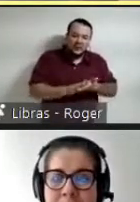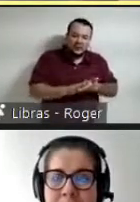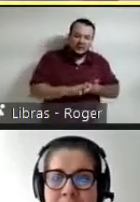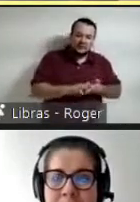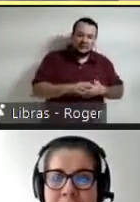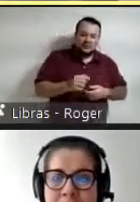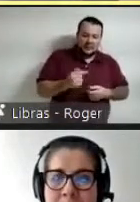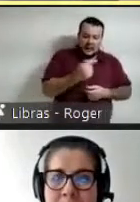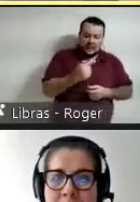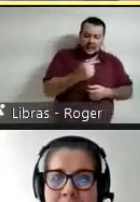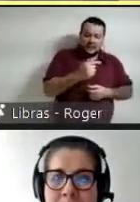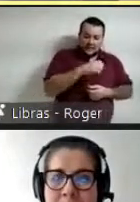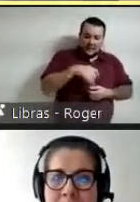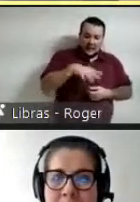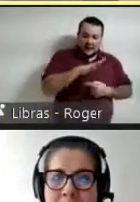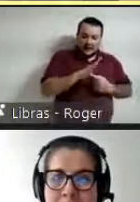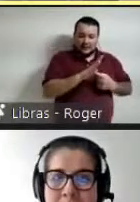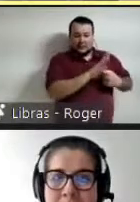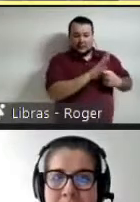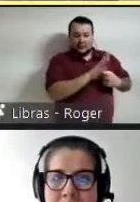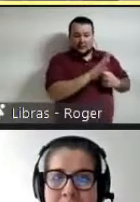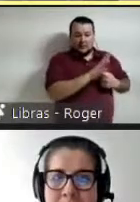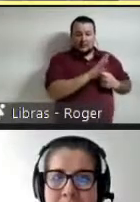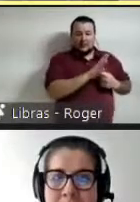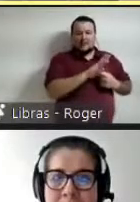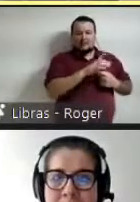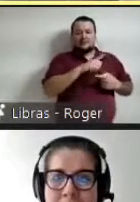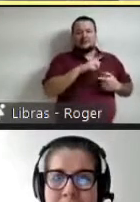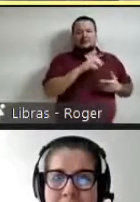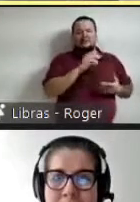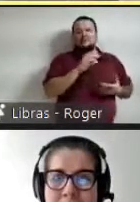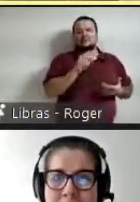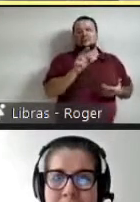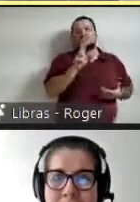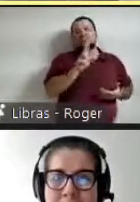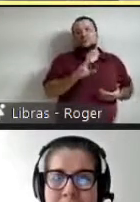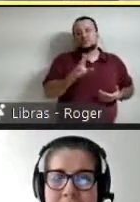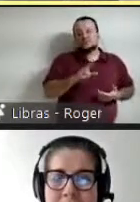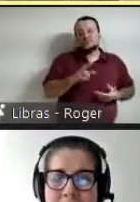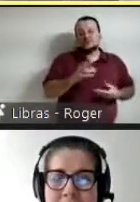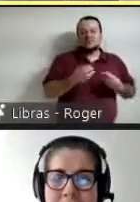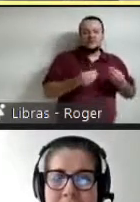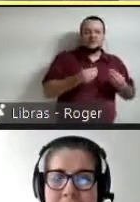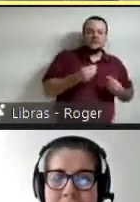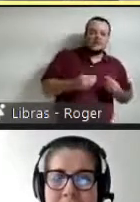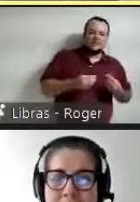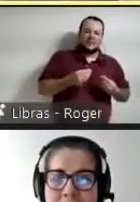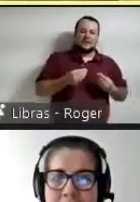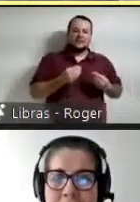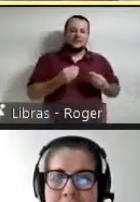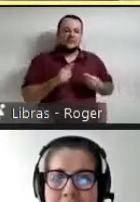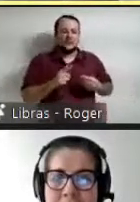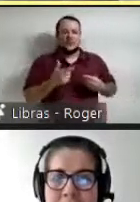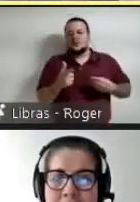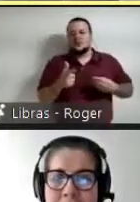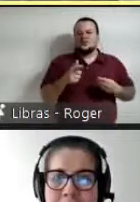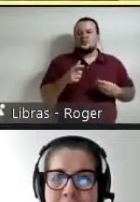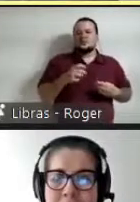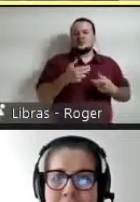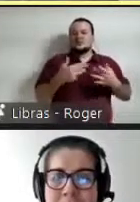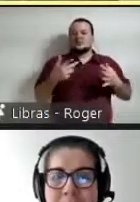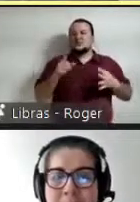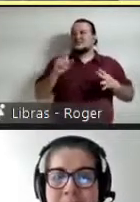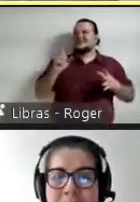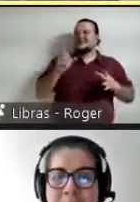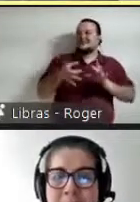ocupado con adiciones ligeras y parches el esquema original de un patio exterior y la parte posterior ya no era